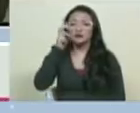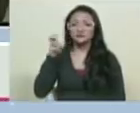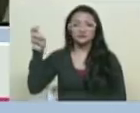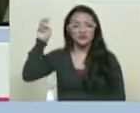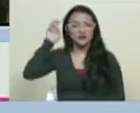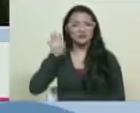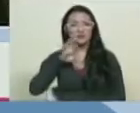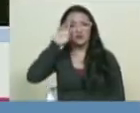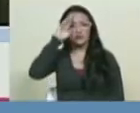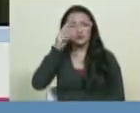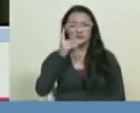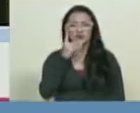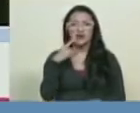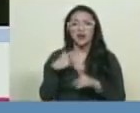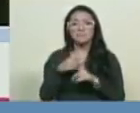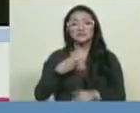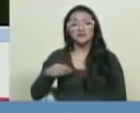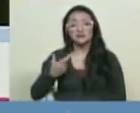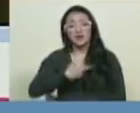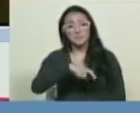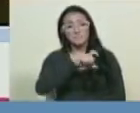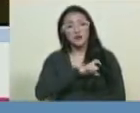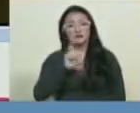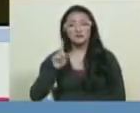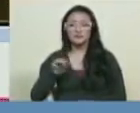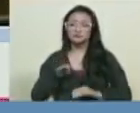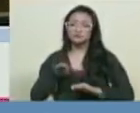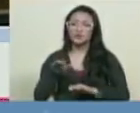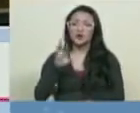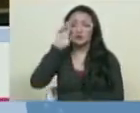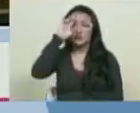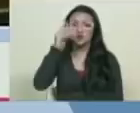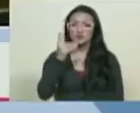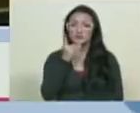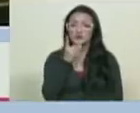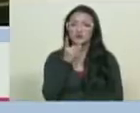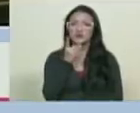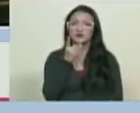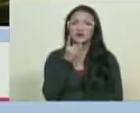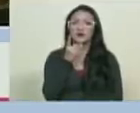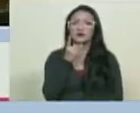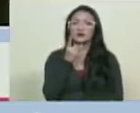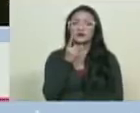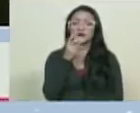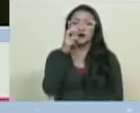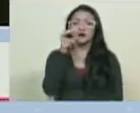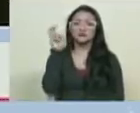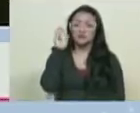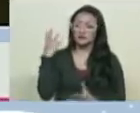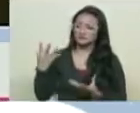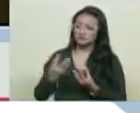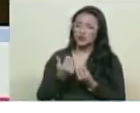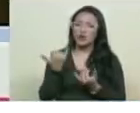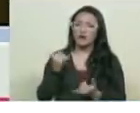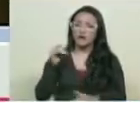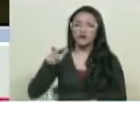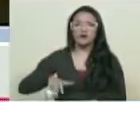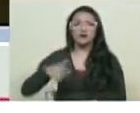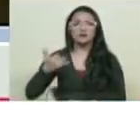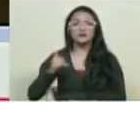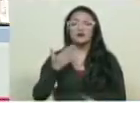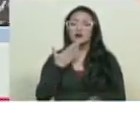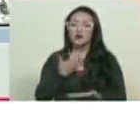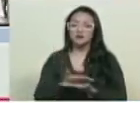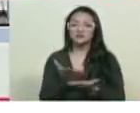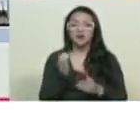que agradecerle al expresidente Zapatero, a República Dominicana, a los acompañantes cancilleres que nos están acompañando también. Hay que agradecerle